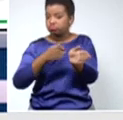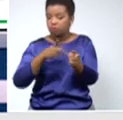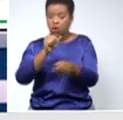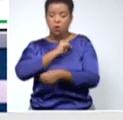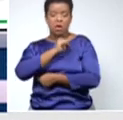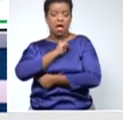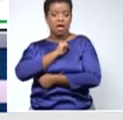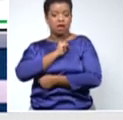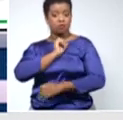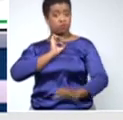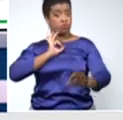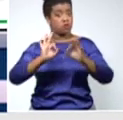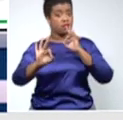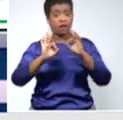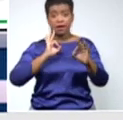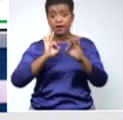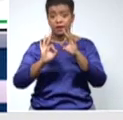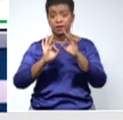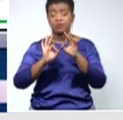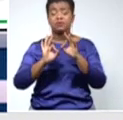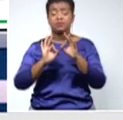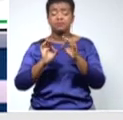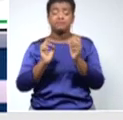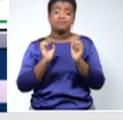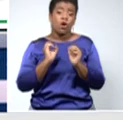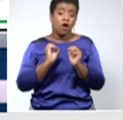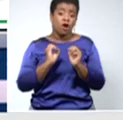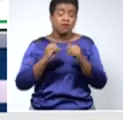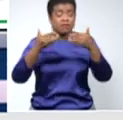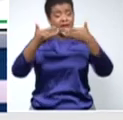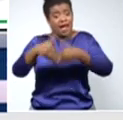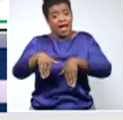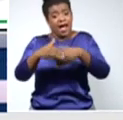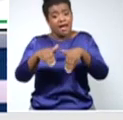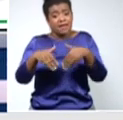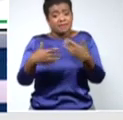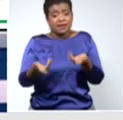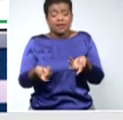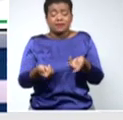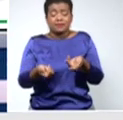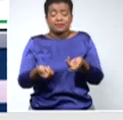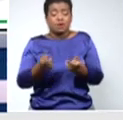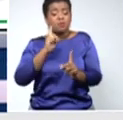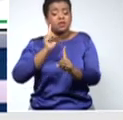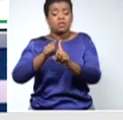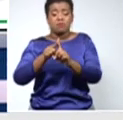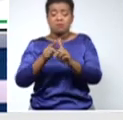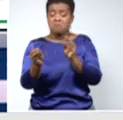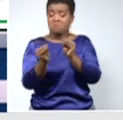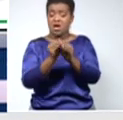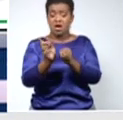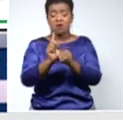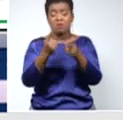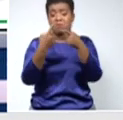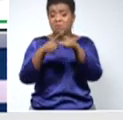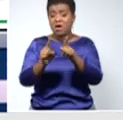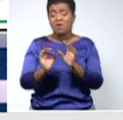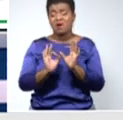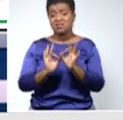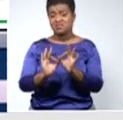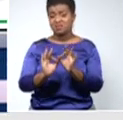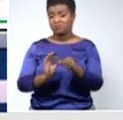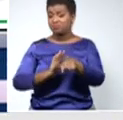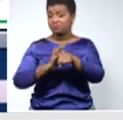simple y llanamente sale a la calle para tratar de no contagiarse, pero como bien ha dicho el doctor Francisco Durán, aquí no se